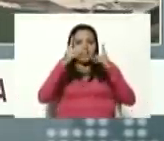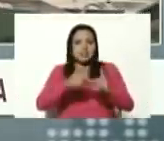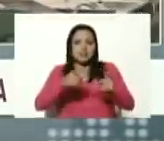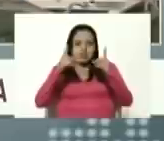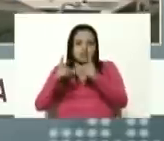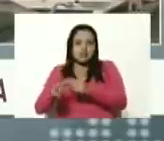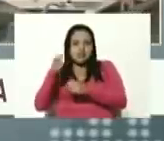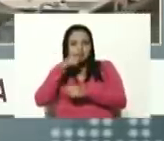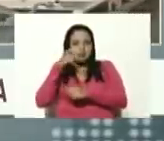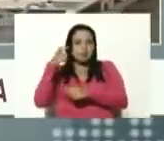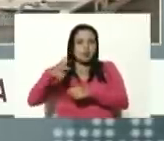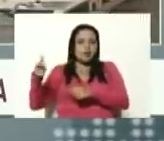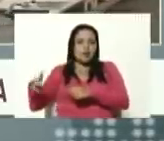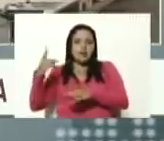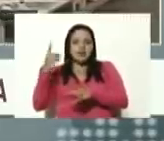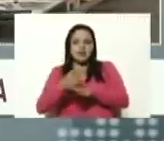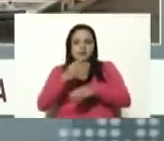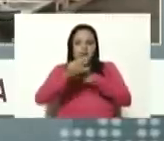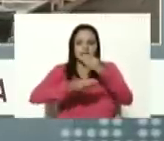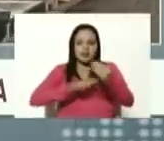pueblo, debemos ser